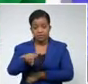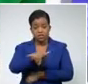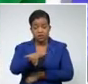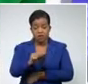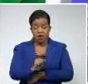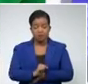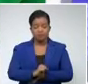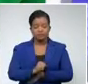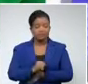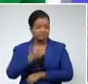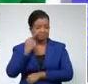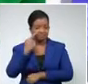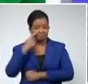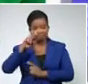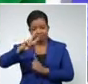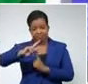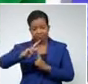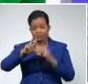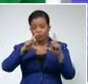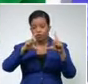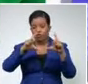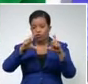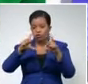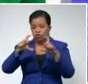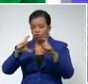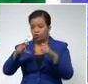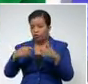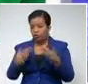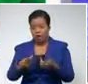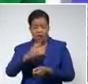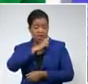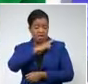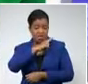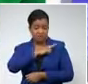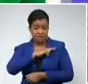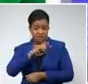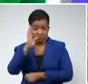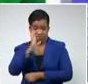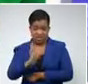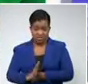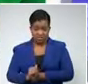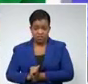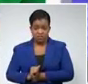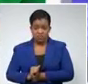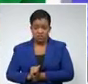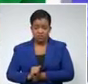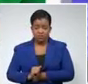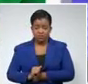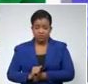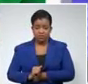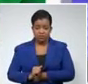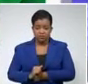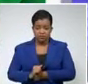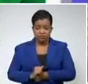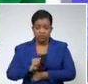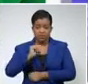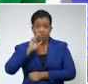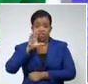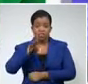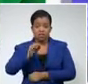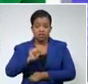imágenes de cómo por las máximas autoridades del país pues se promociona que se abran todas